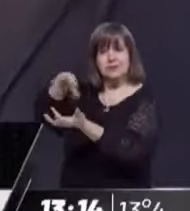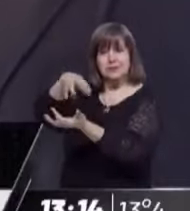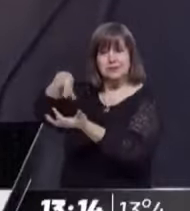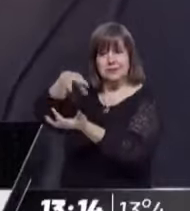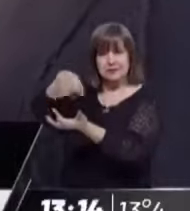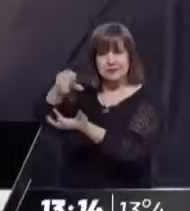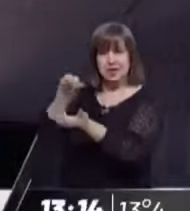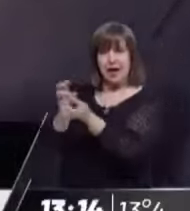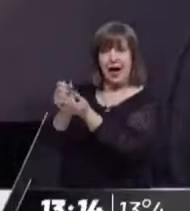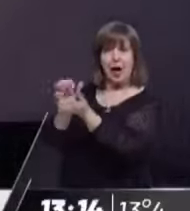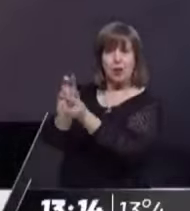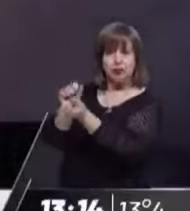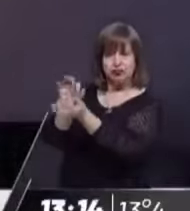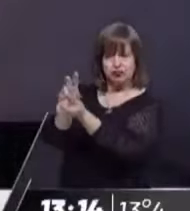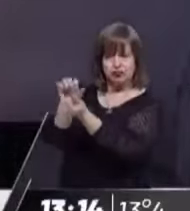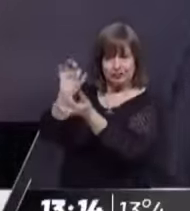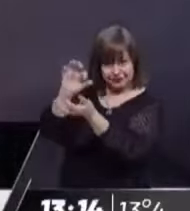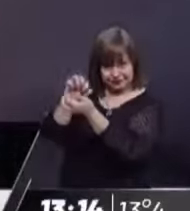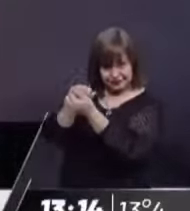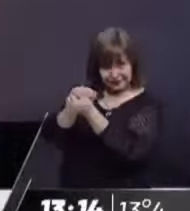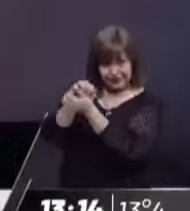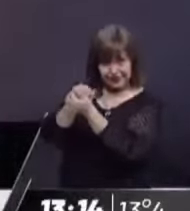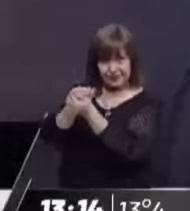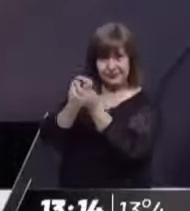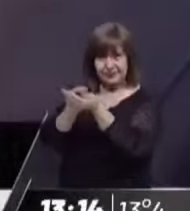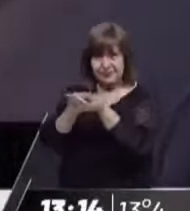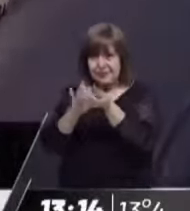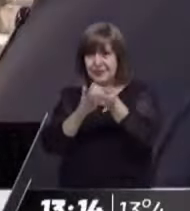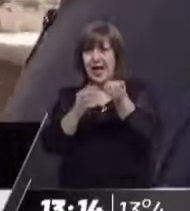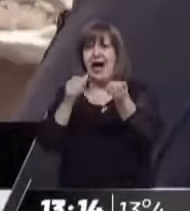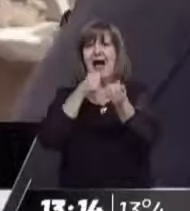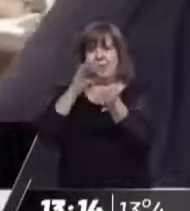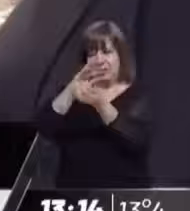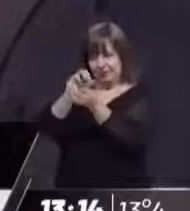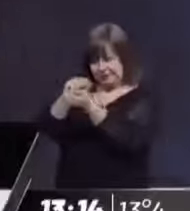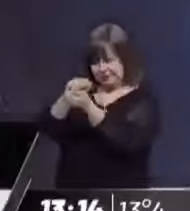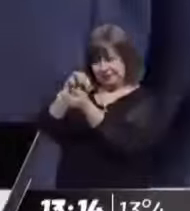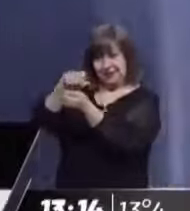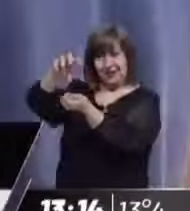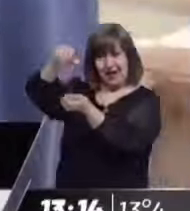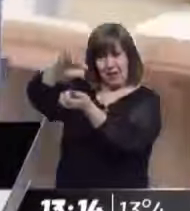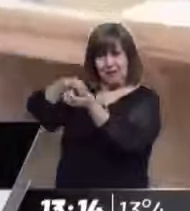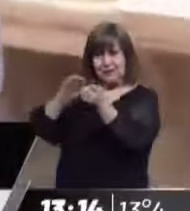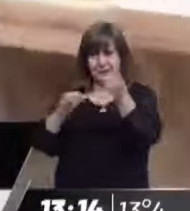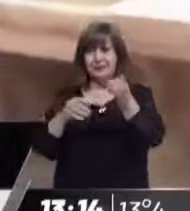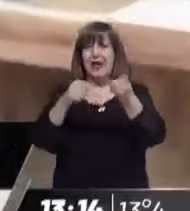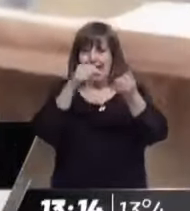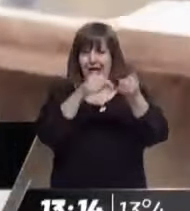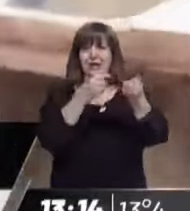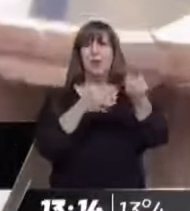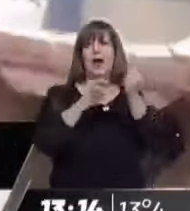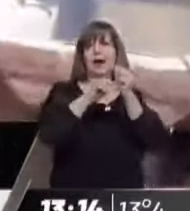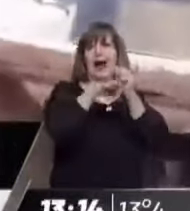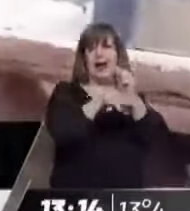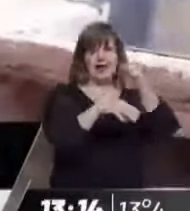Sí. Salvo que es con la mujer todos. Si todos comen cebolla, después no hay problema. No, pero aparte cae mejor. Saludos por